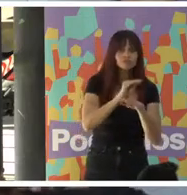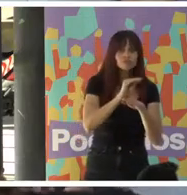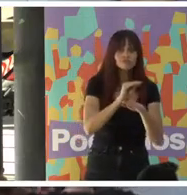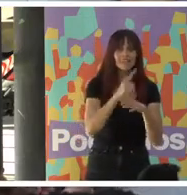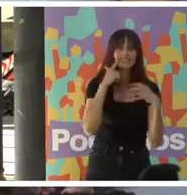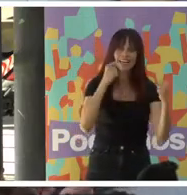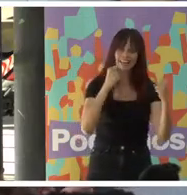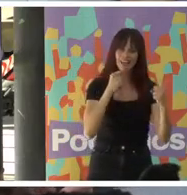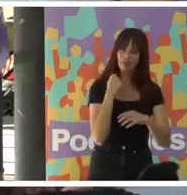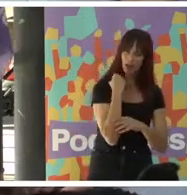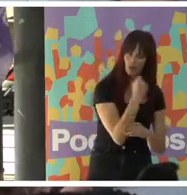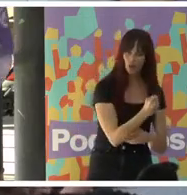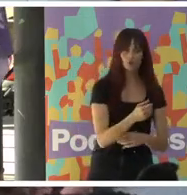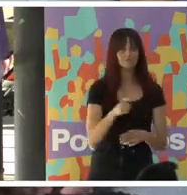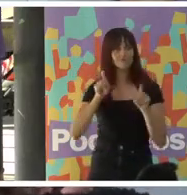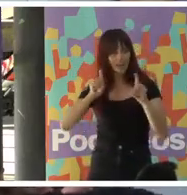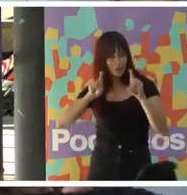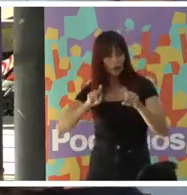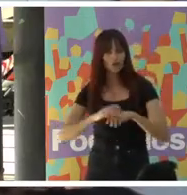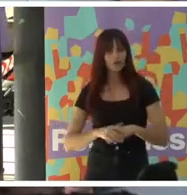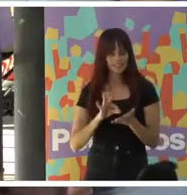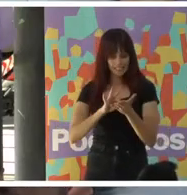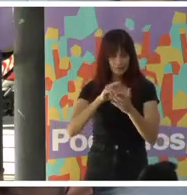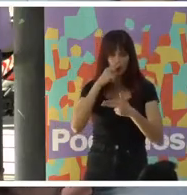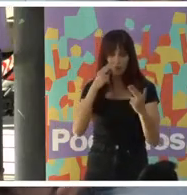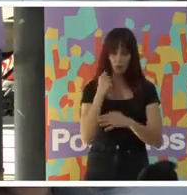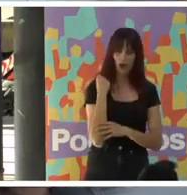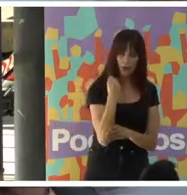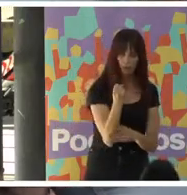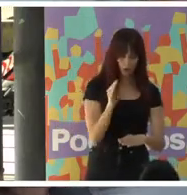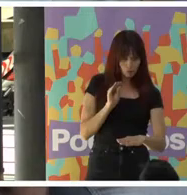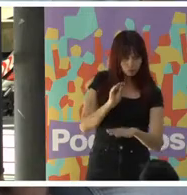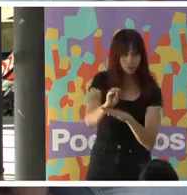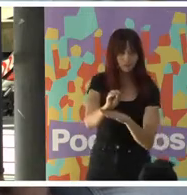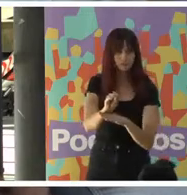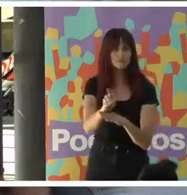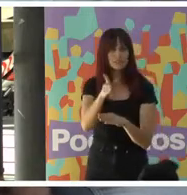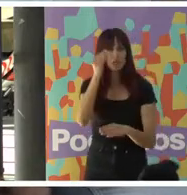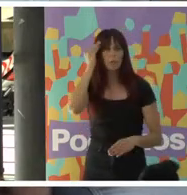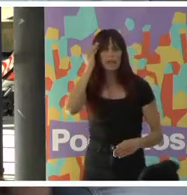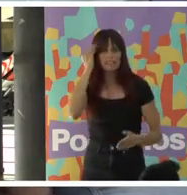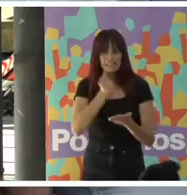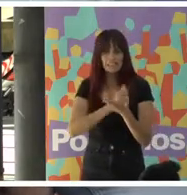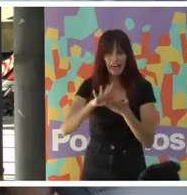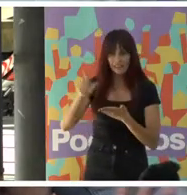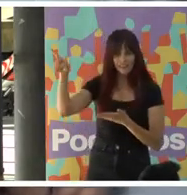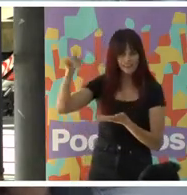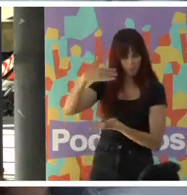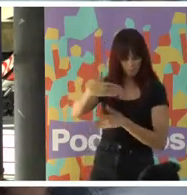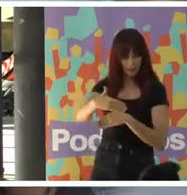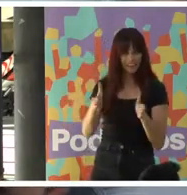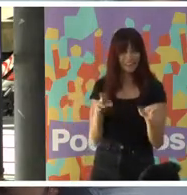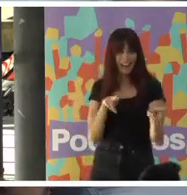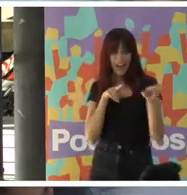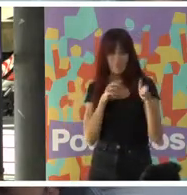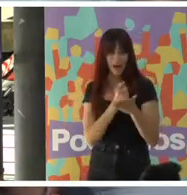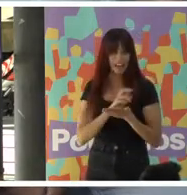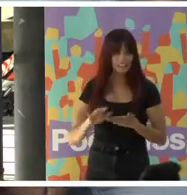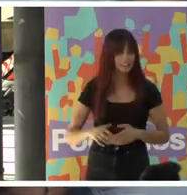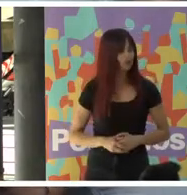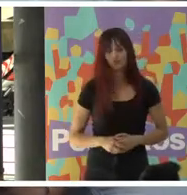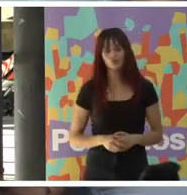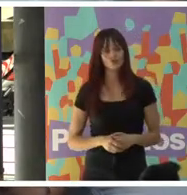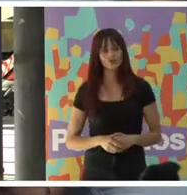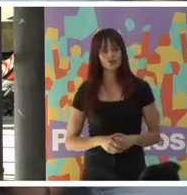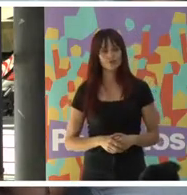nuestra sanidad, nuestra educación, nuestros servicios públicos. ¿Creéis que nos va a salir gratis? No. No nos va a salir